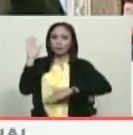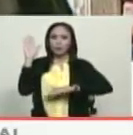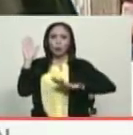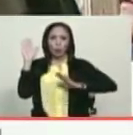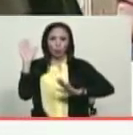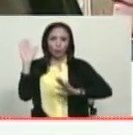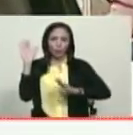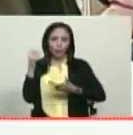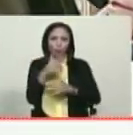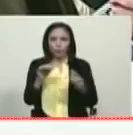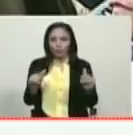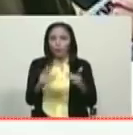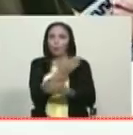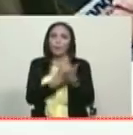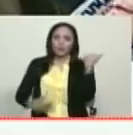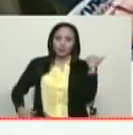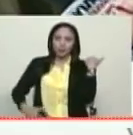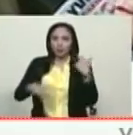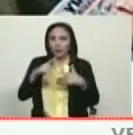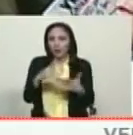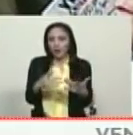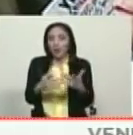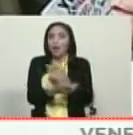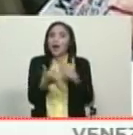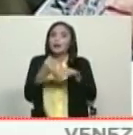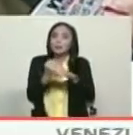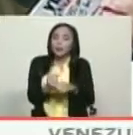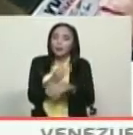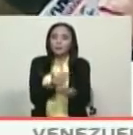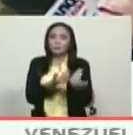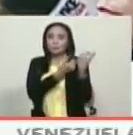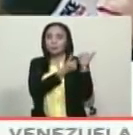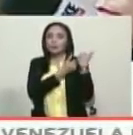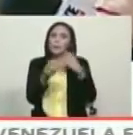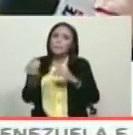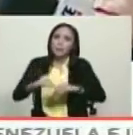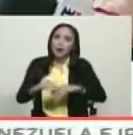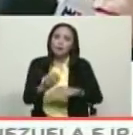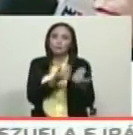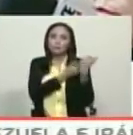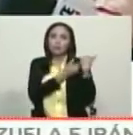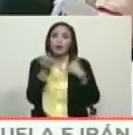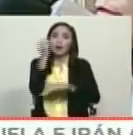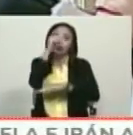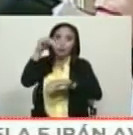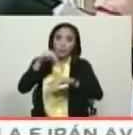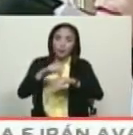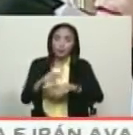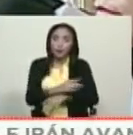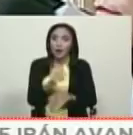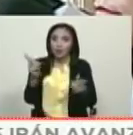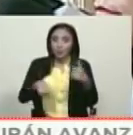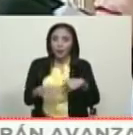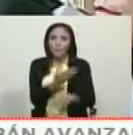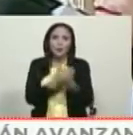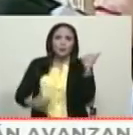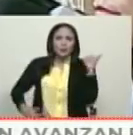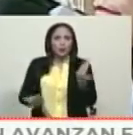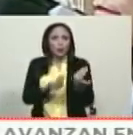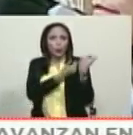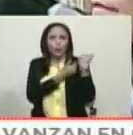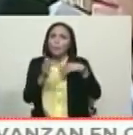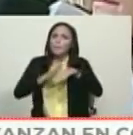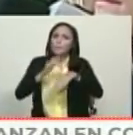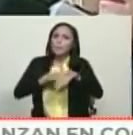ya sabemos pero se esperaba que asumiera supuestamente la asamblea nacional la presidencia interina porque